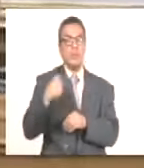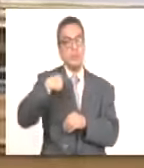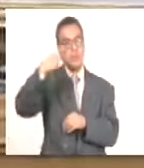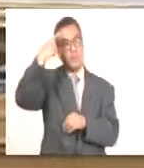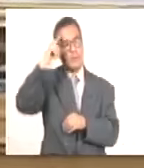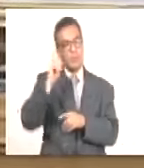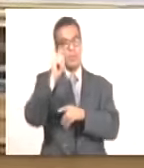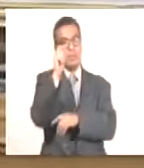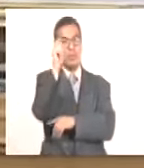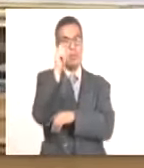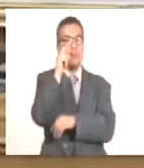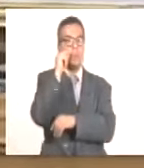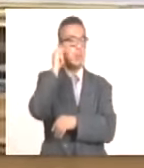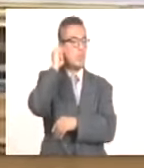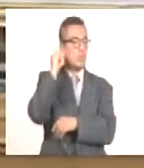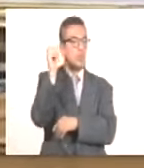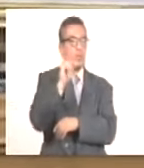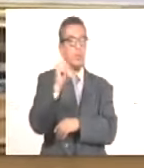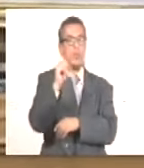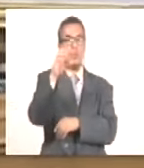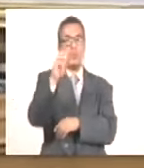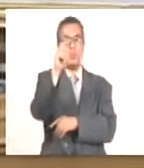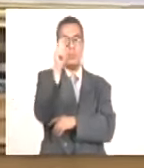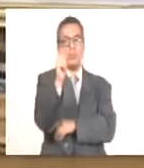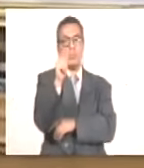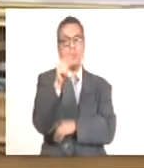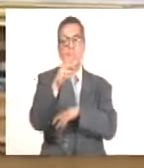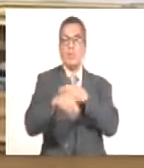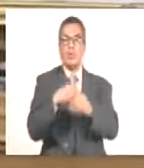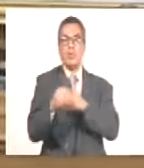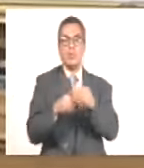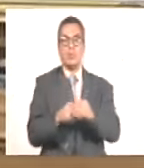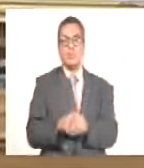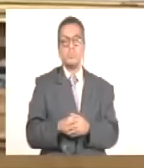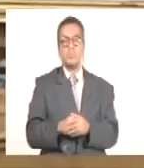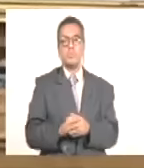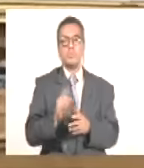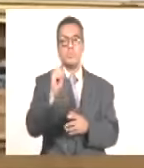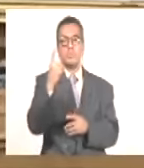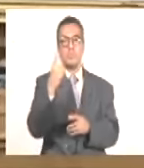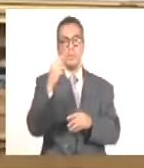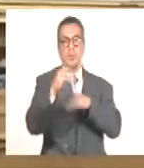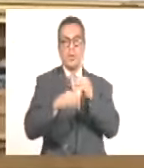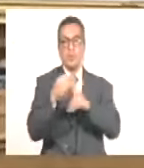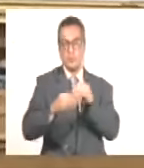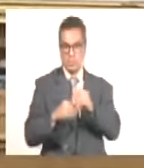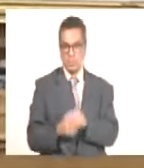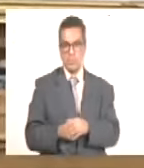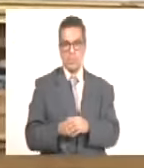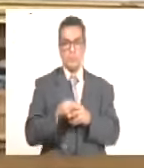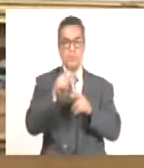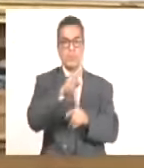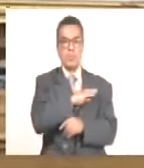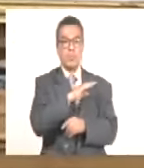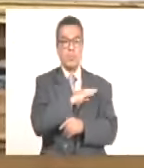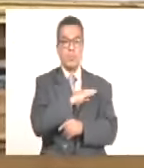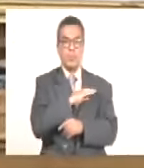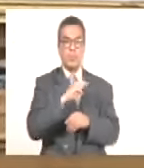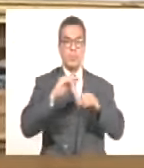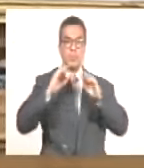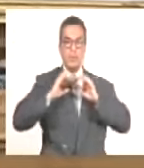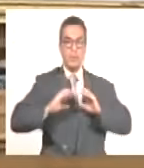de que una diputada o un diputado incurran en una violación de su propia